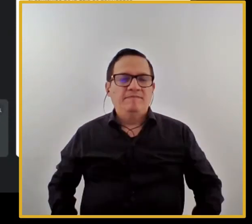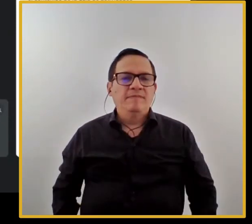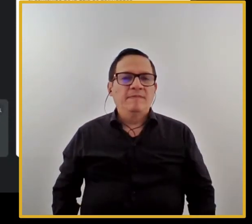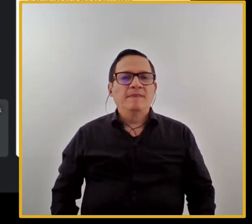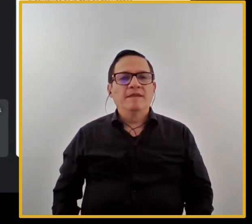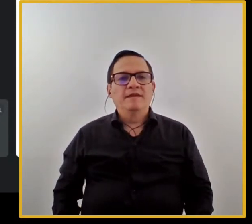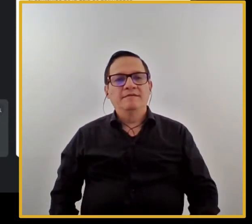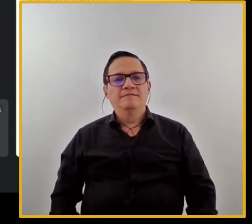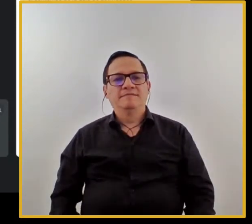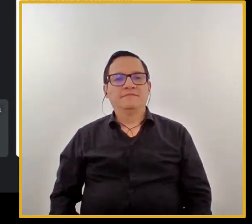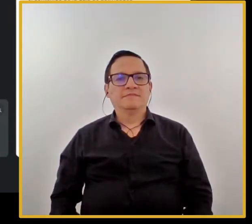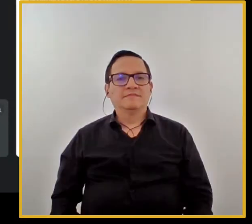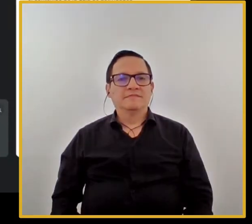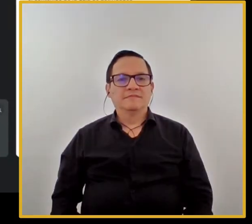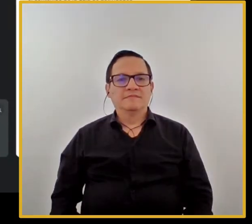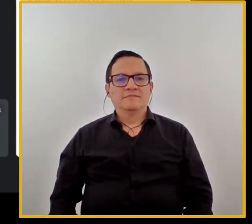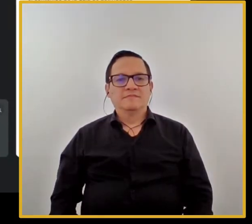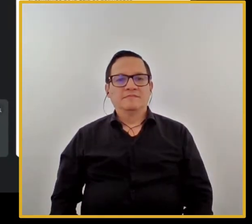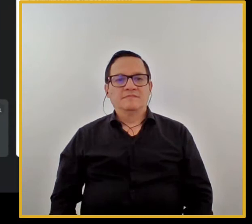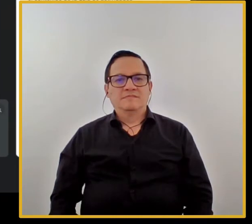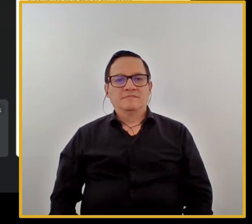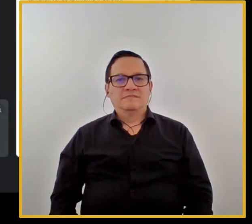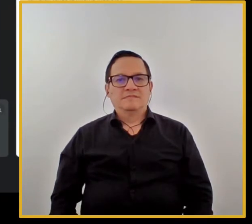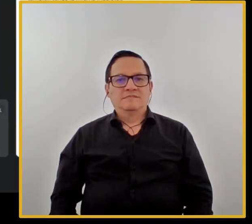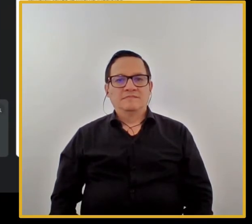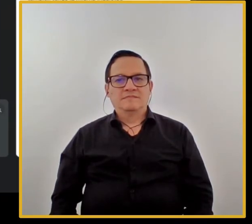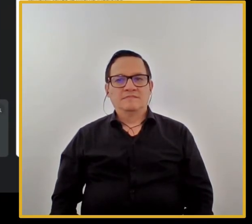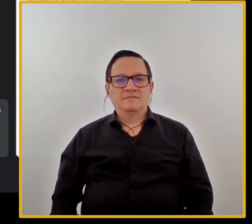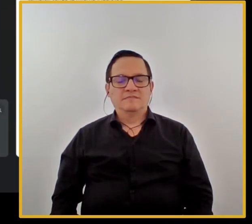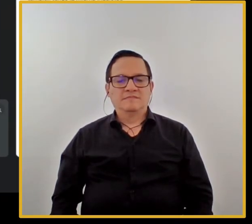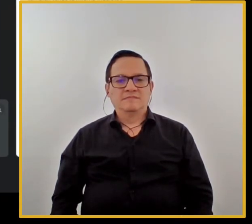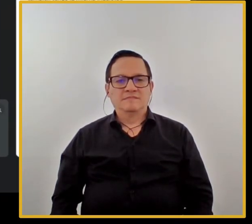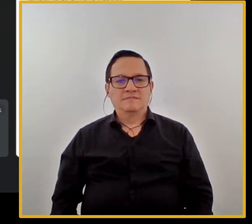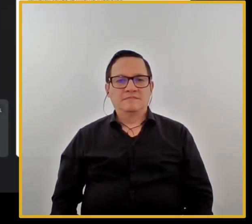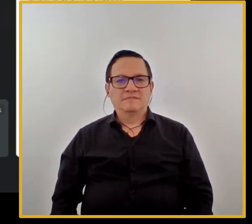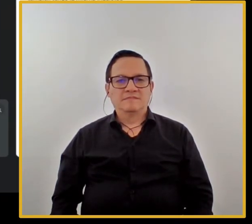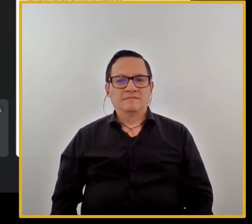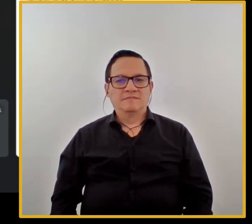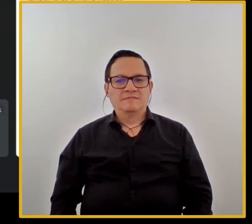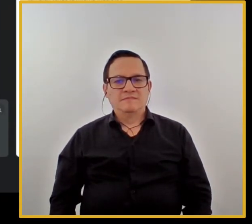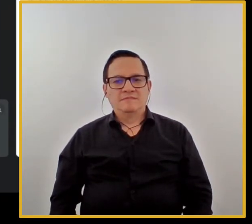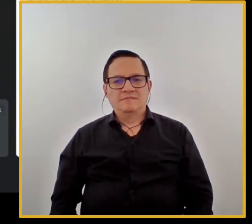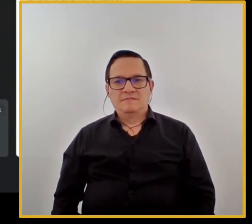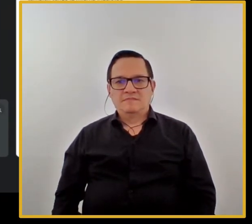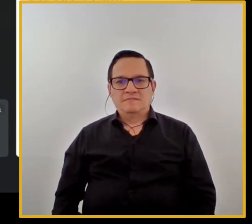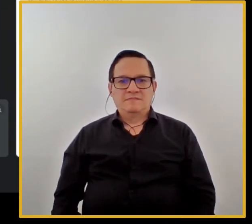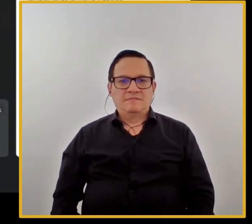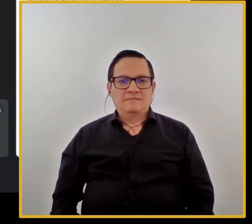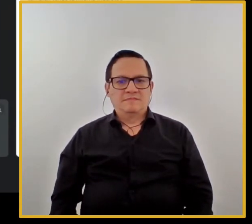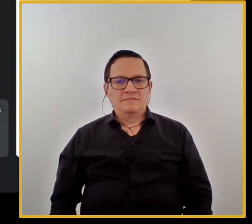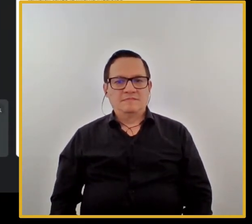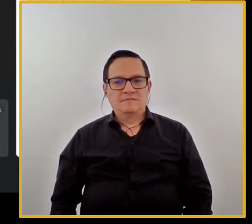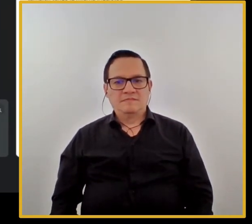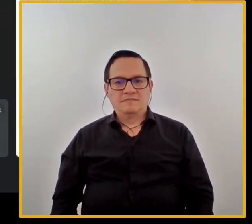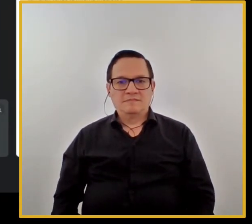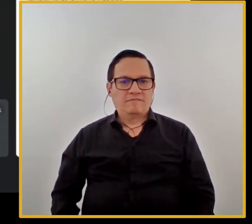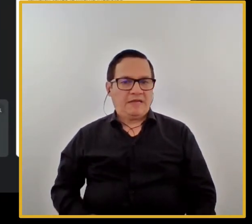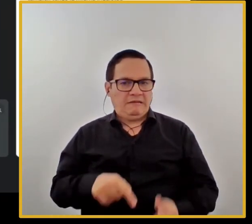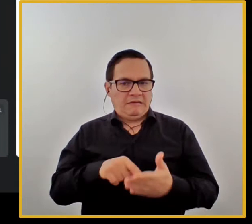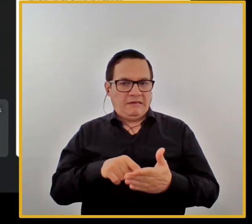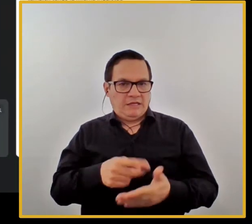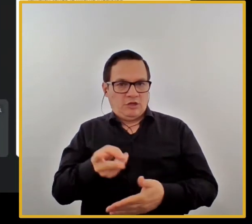Profe, ¿te puedo hacer una consulta? Sí, señor. Como pudimos ver, ahí se podrían hacer las dos